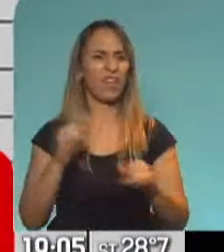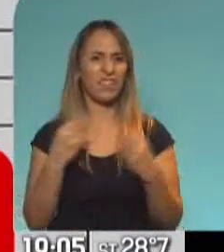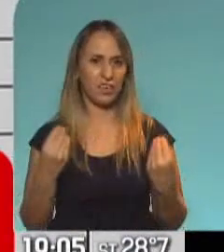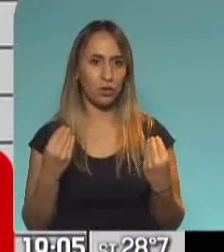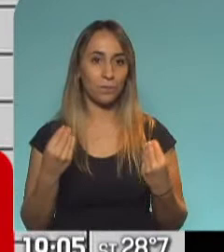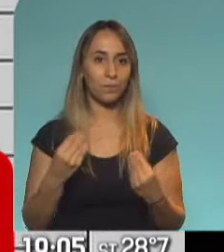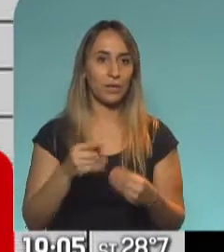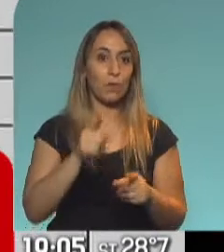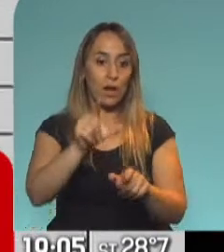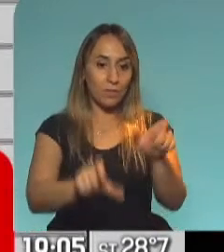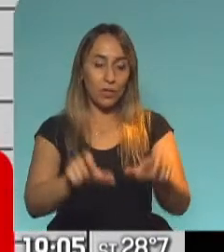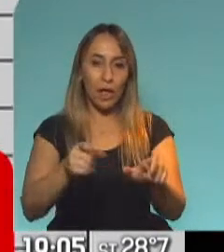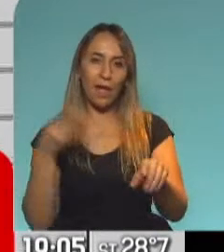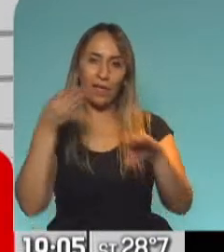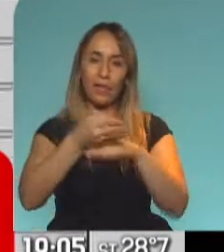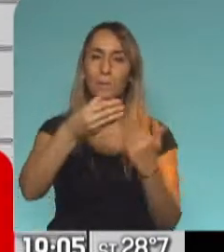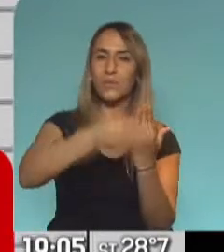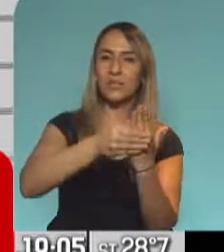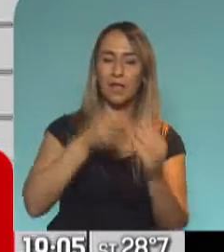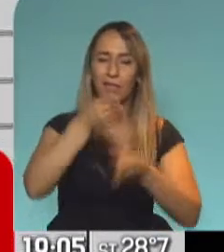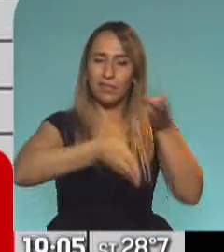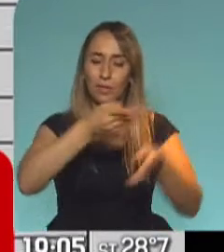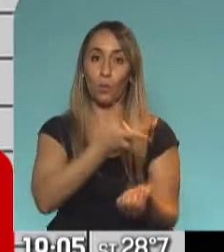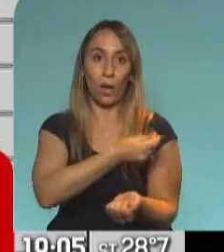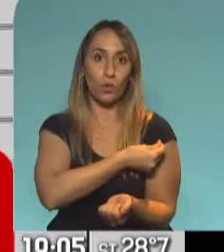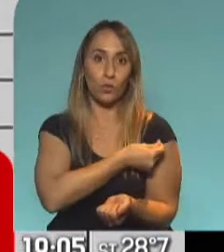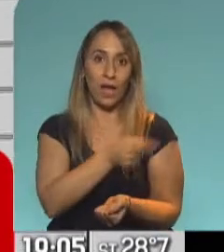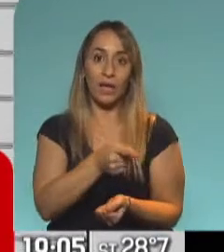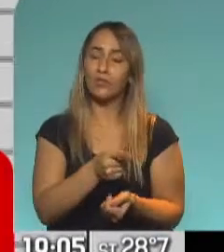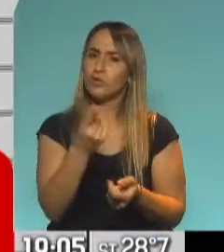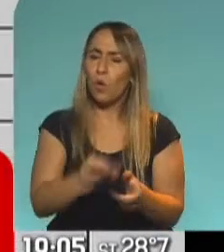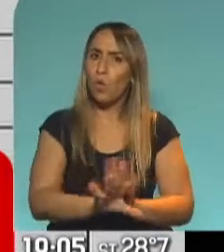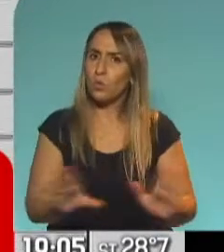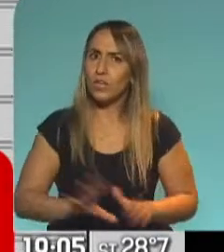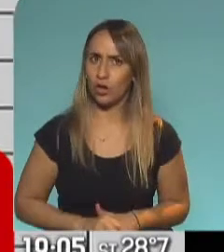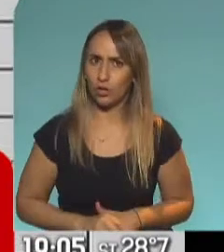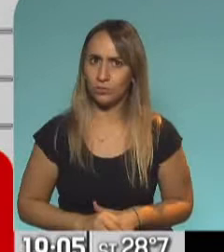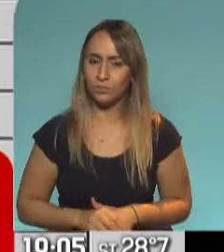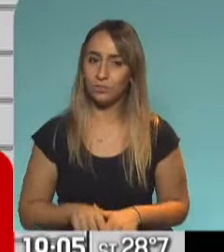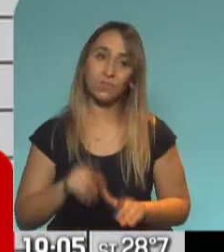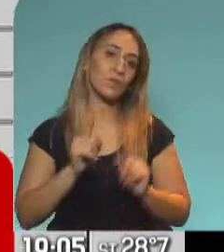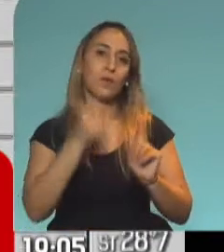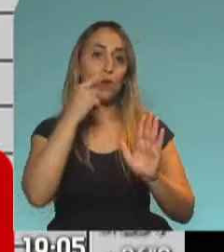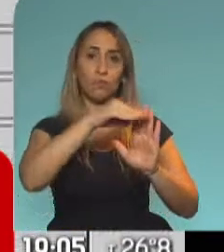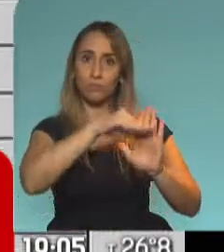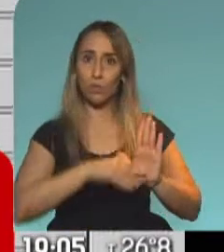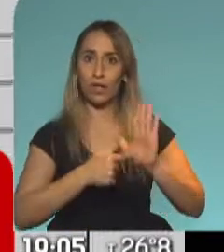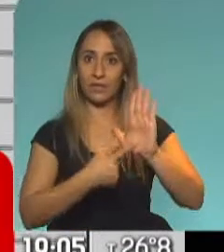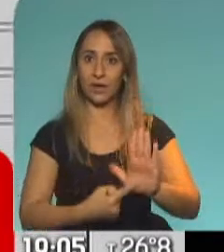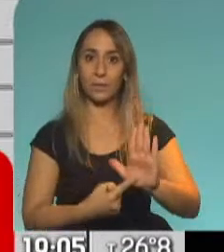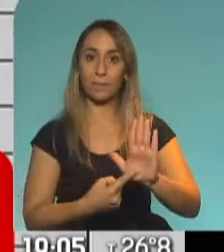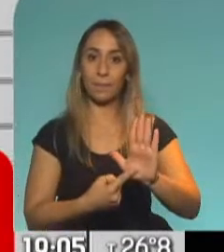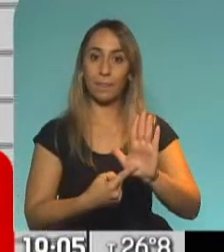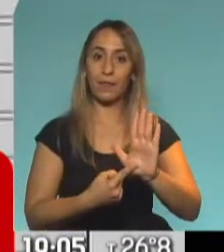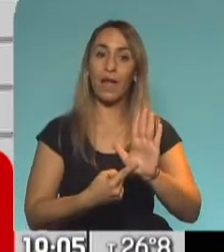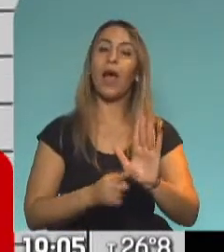a vacunar al ministerio, sí, fue una excepción, y esto lo muestra también esta lista. Los que fueron al